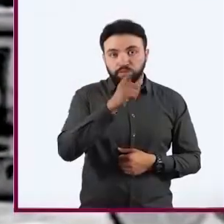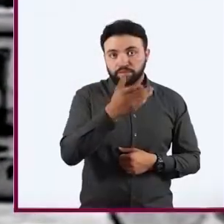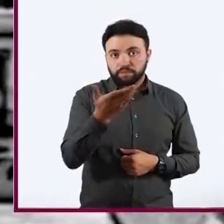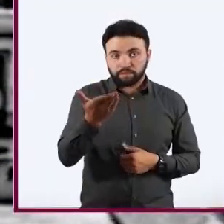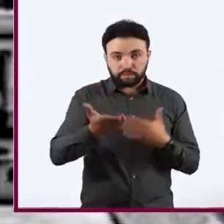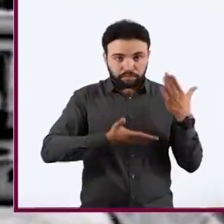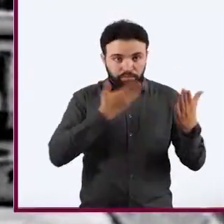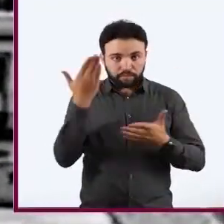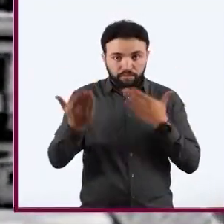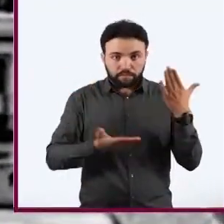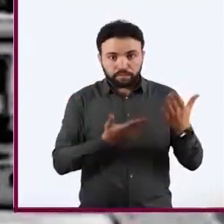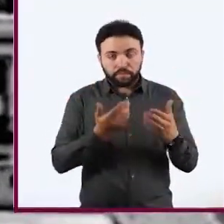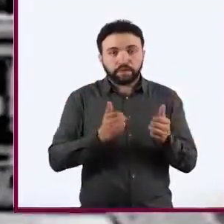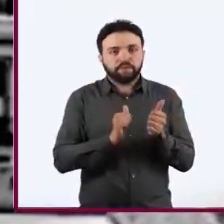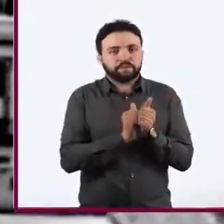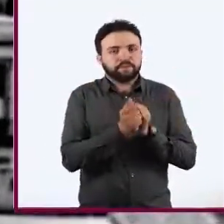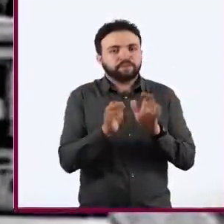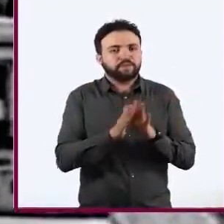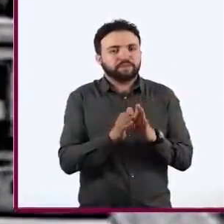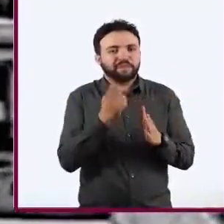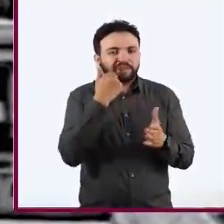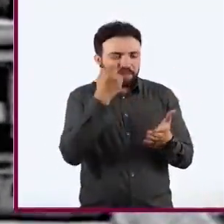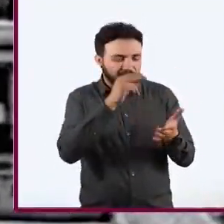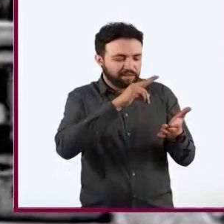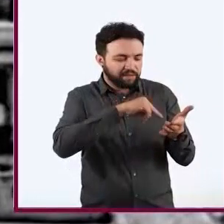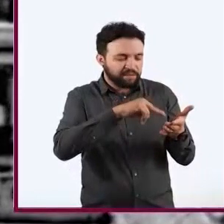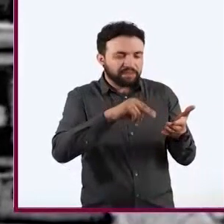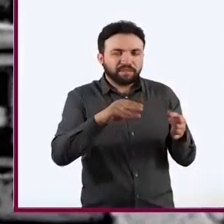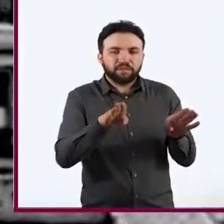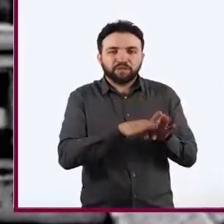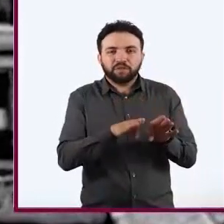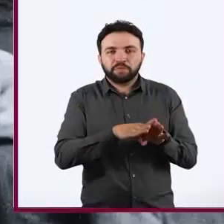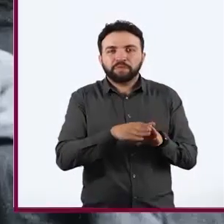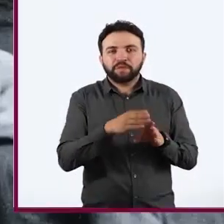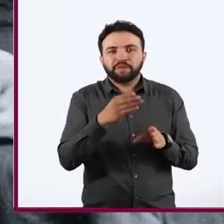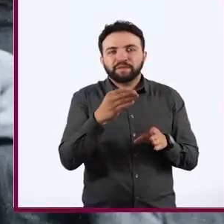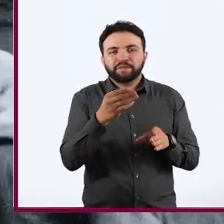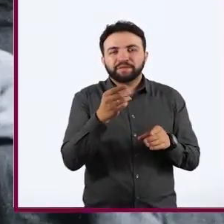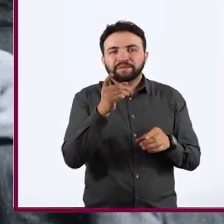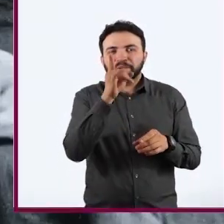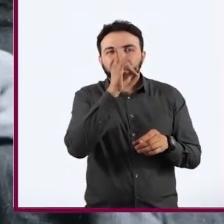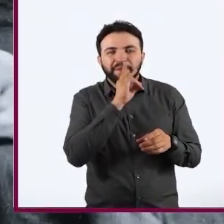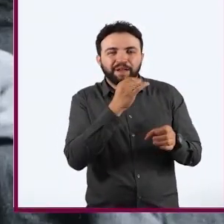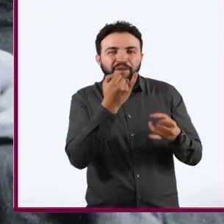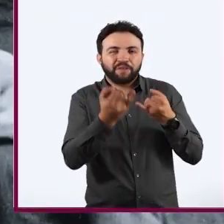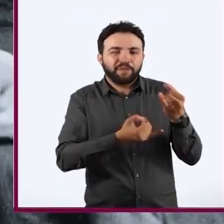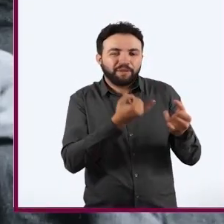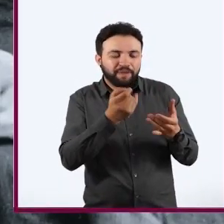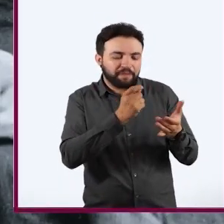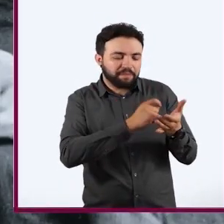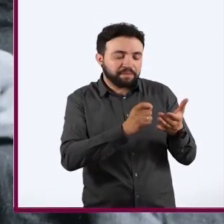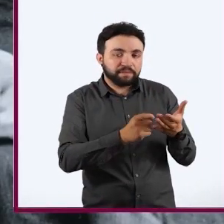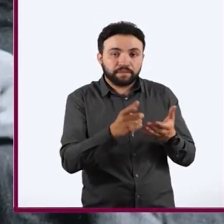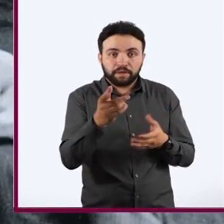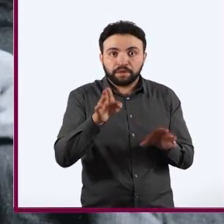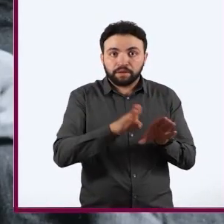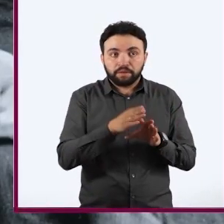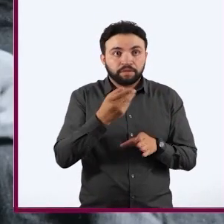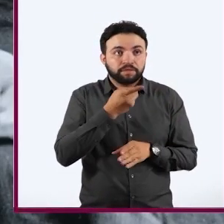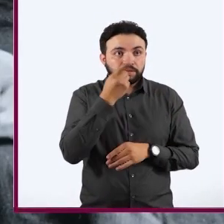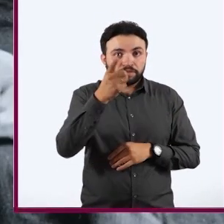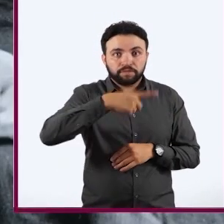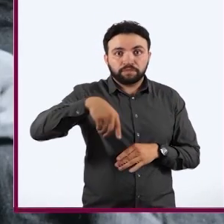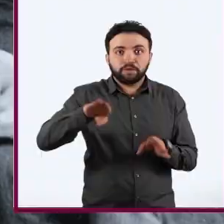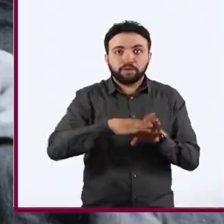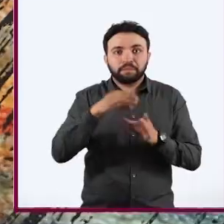Cuando era estudiante, se dedicó a dibujar caricaturas e incursionó en el periodismo. Es considerado por muchos como un genio